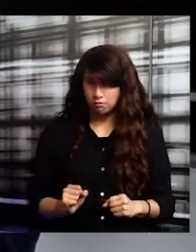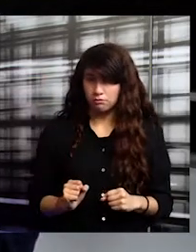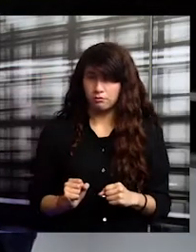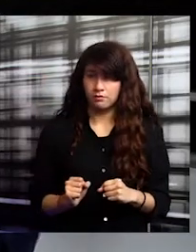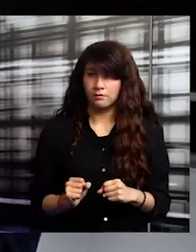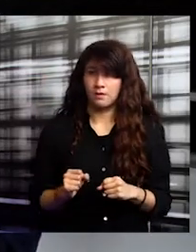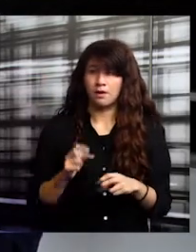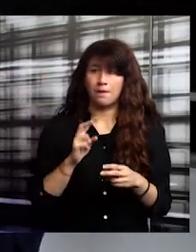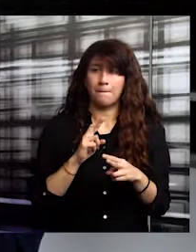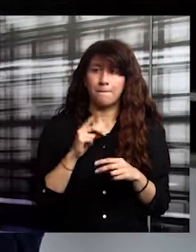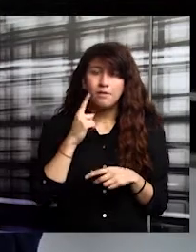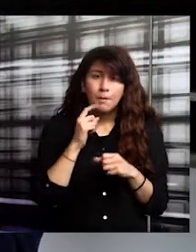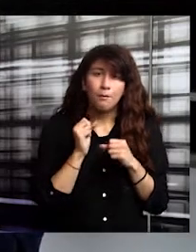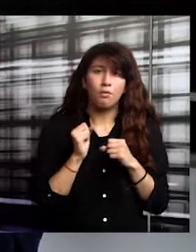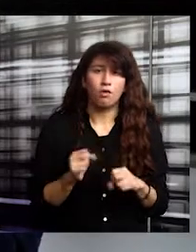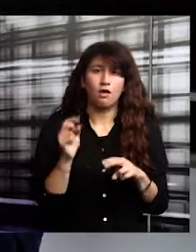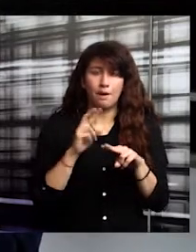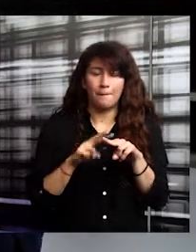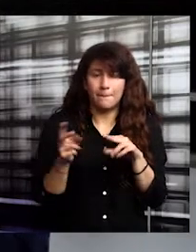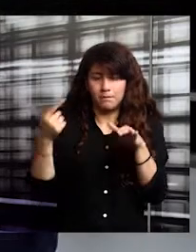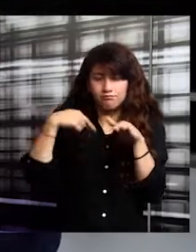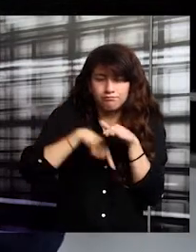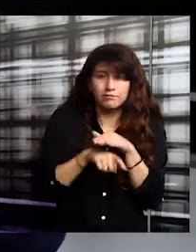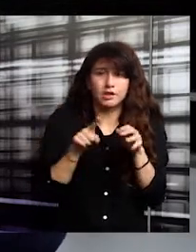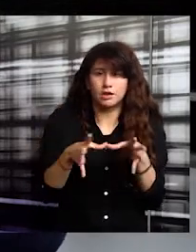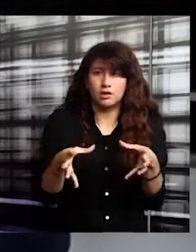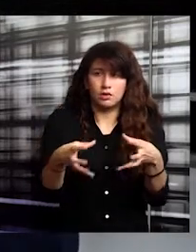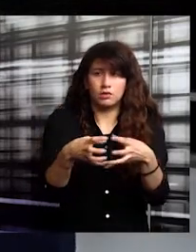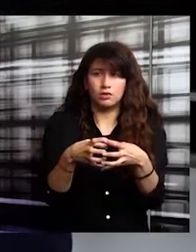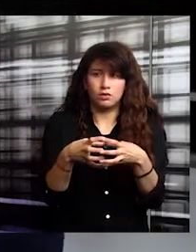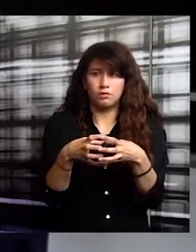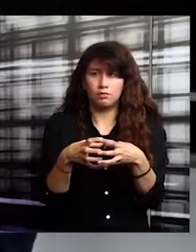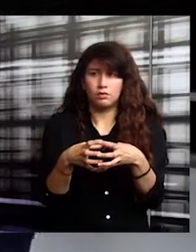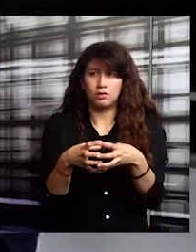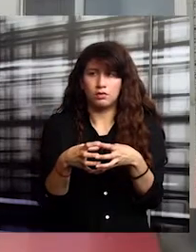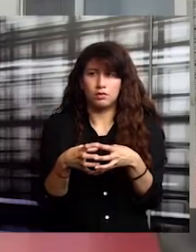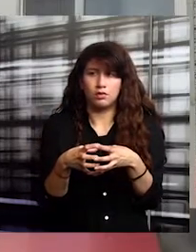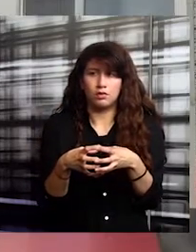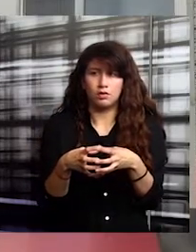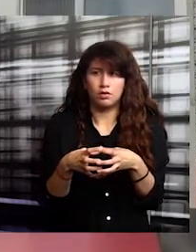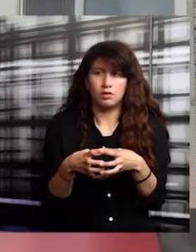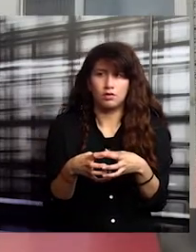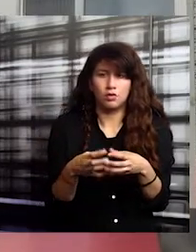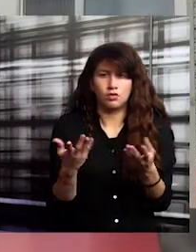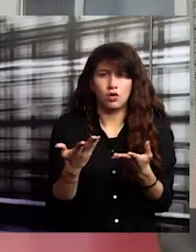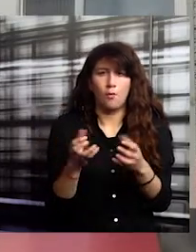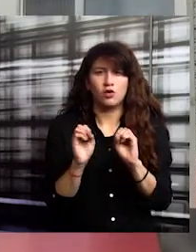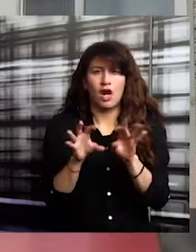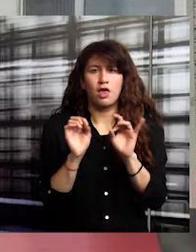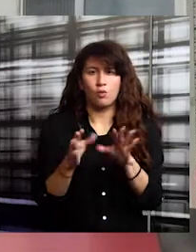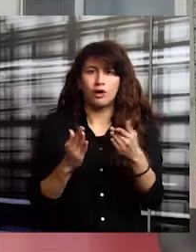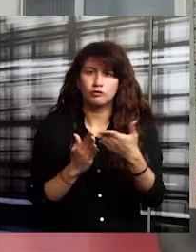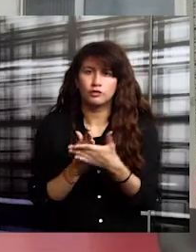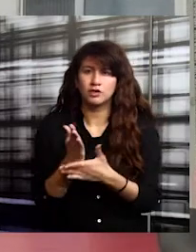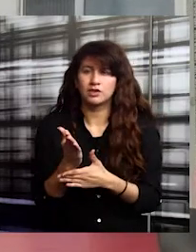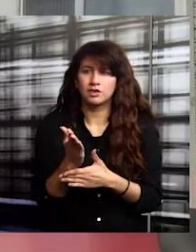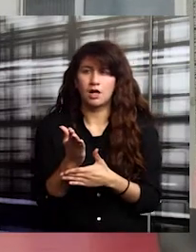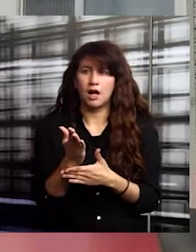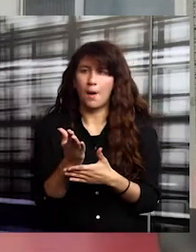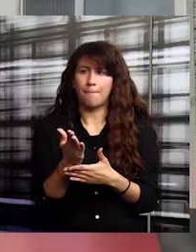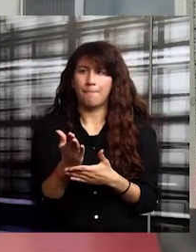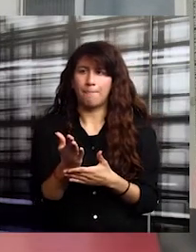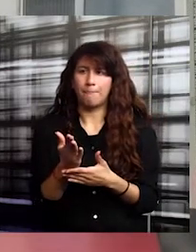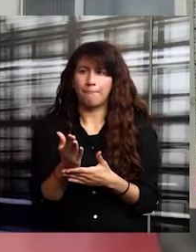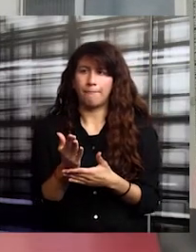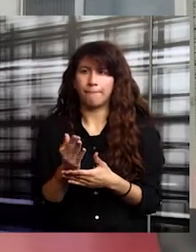Considerando elementos como que la educación siga, por ejemplo, para muchos quedó de lado. Sí, yo creo que ahí hay que